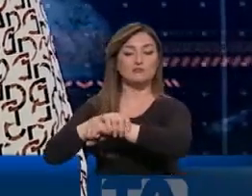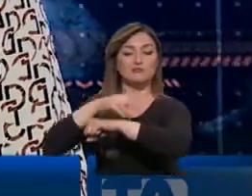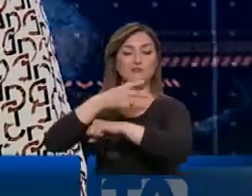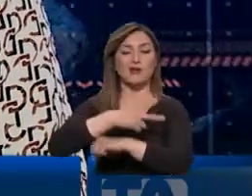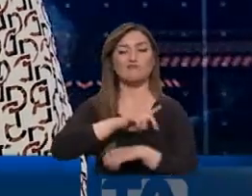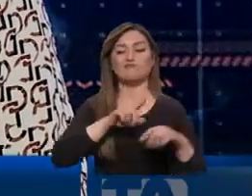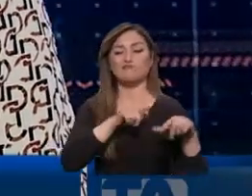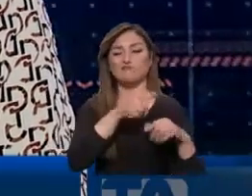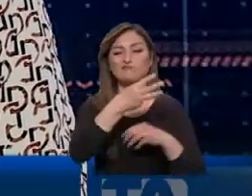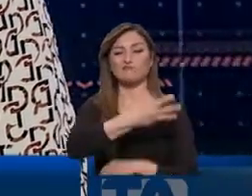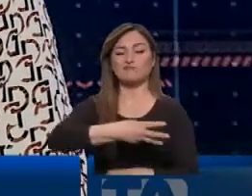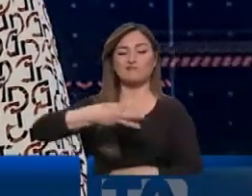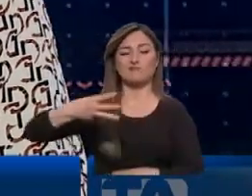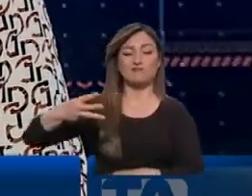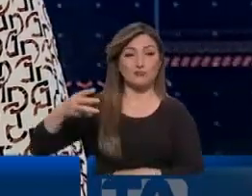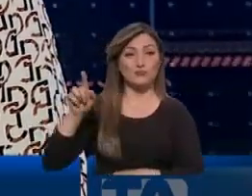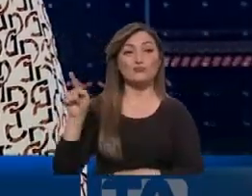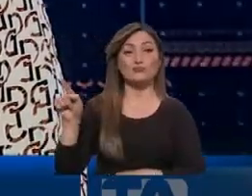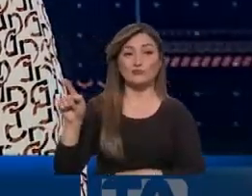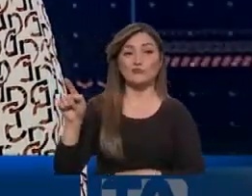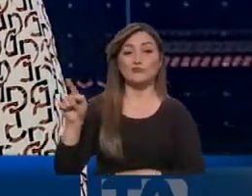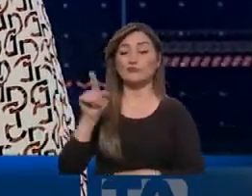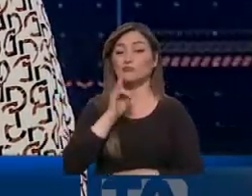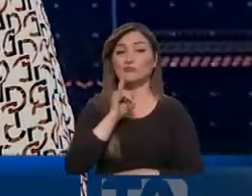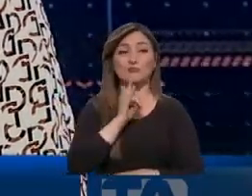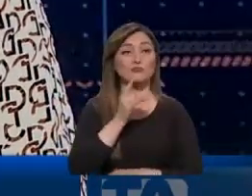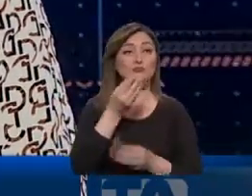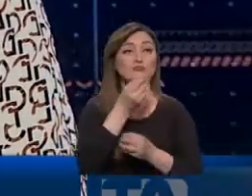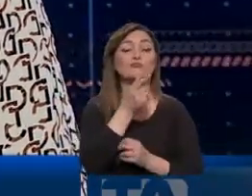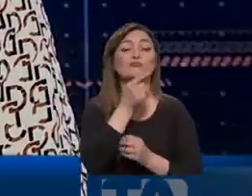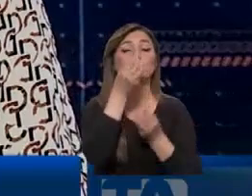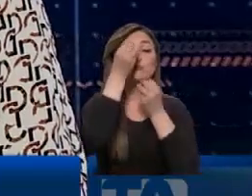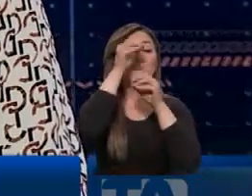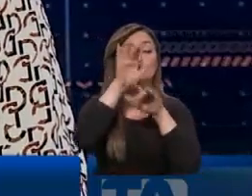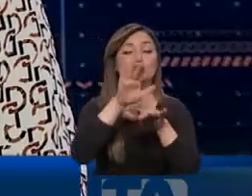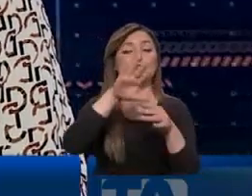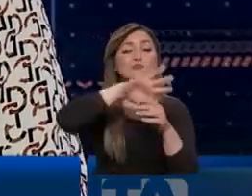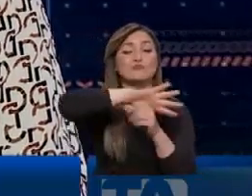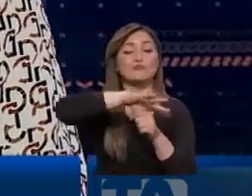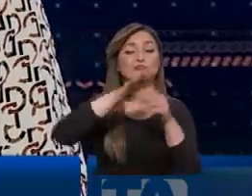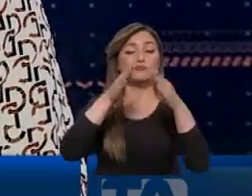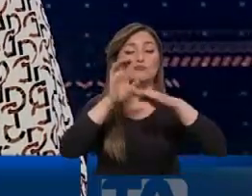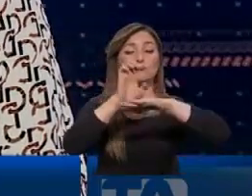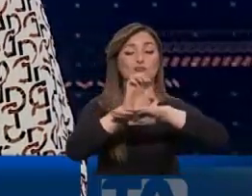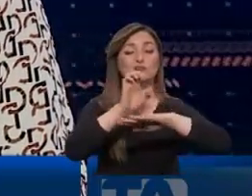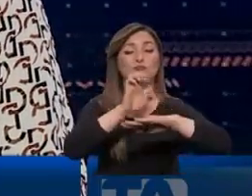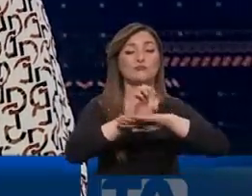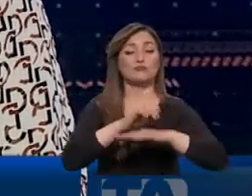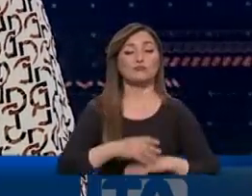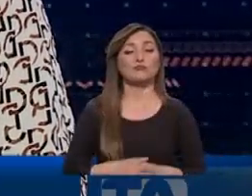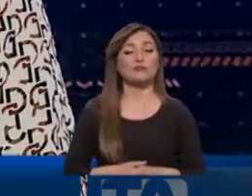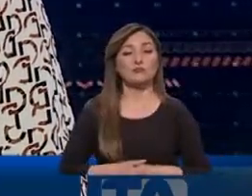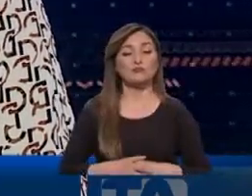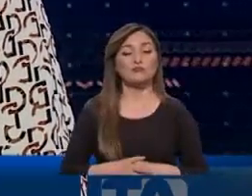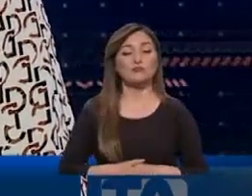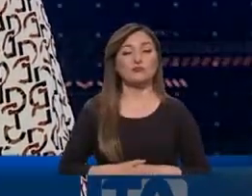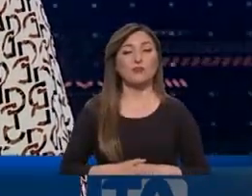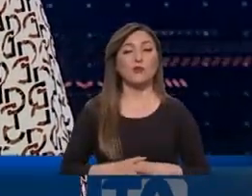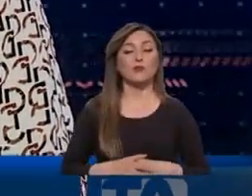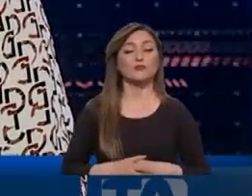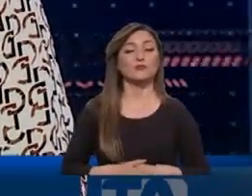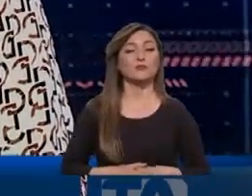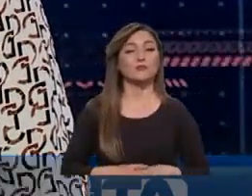migración irregular en Estados Unidos. Las cifras las dio el canciller ecuatoriano tras la instalación de la 21ª Mesa de Movilidad